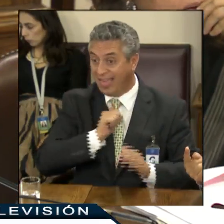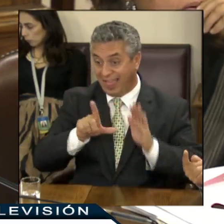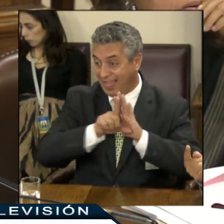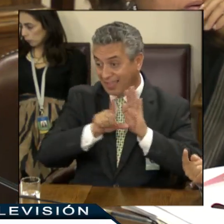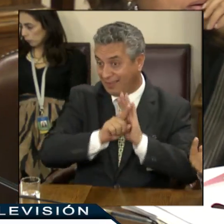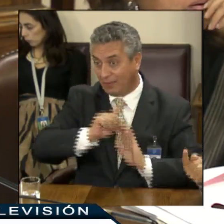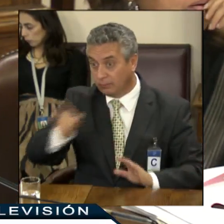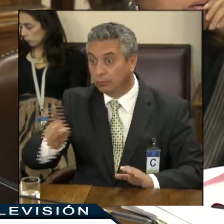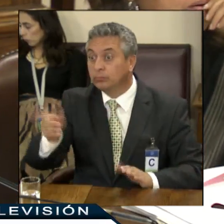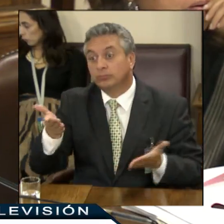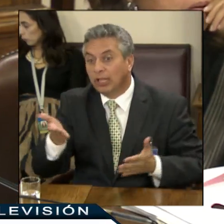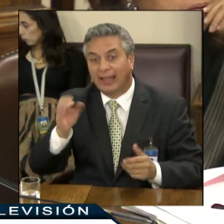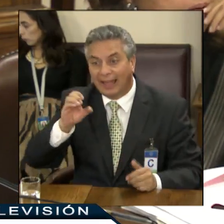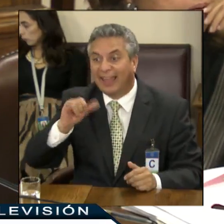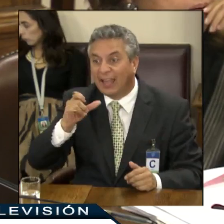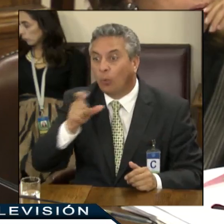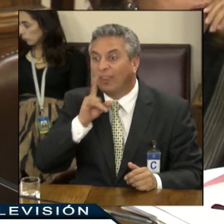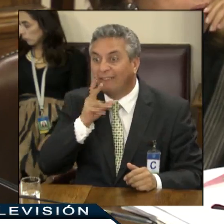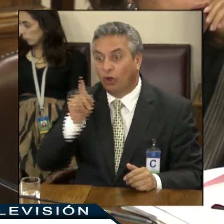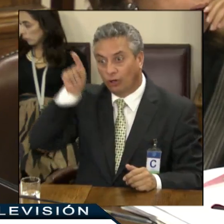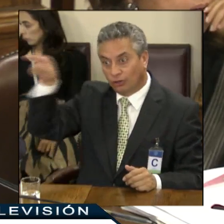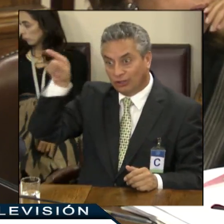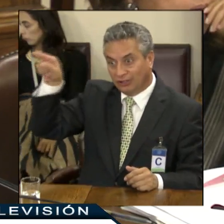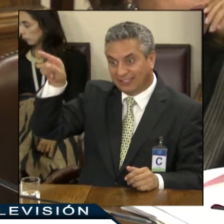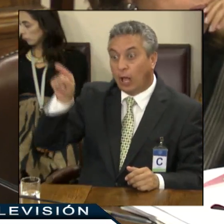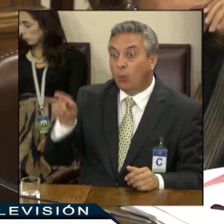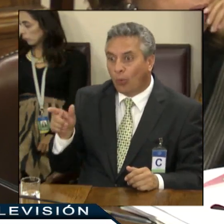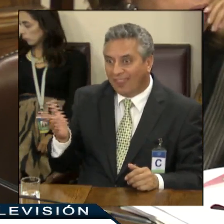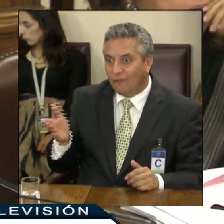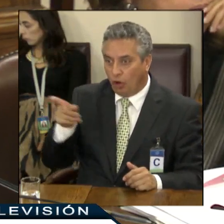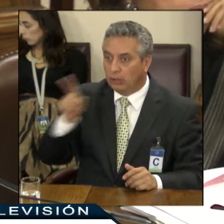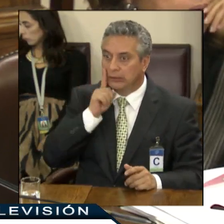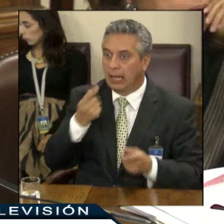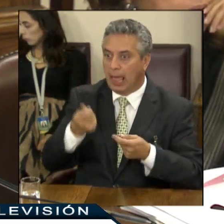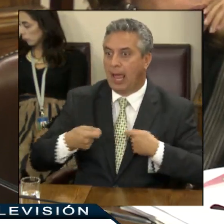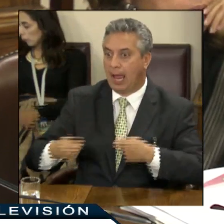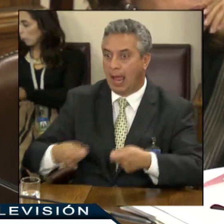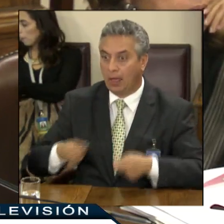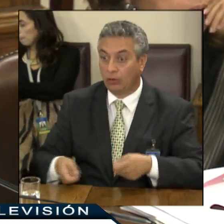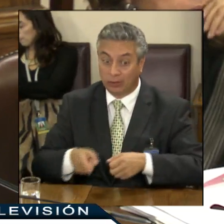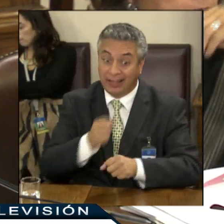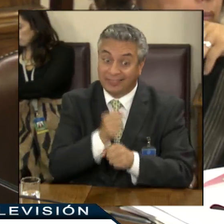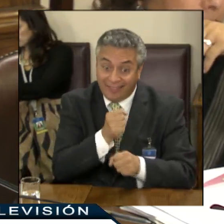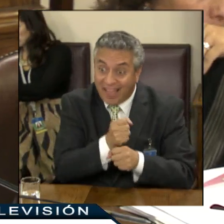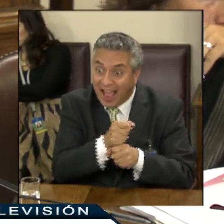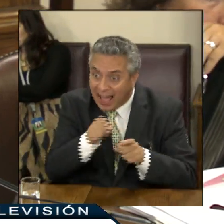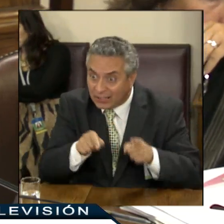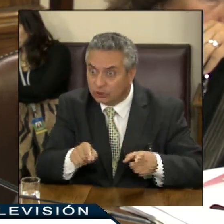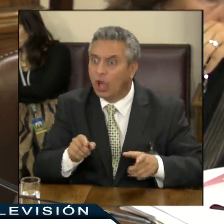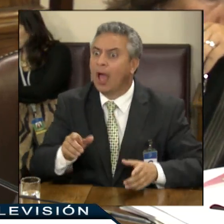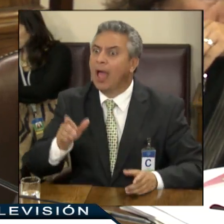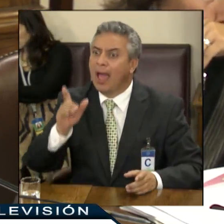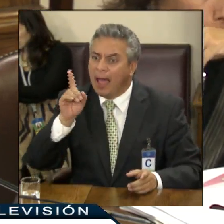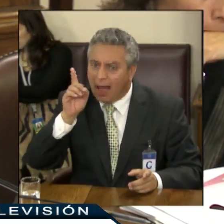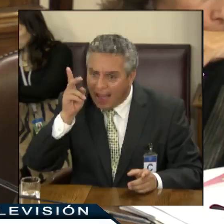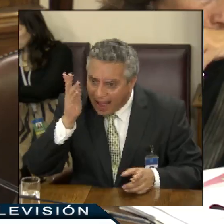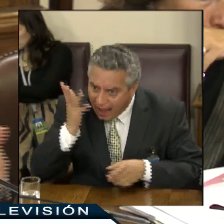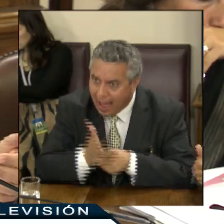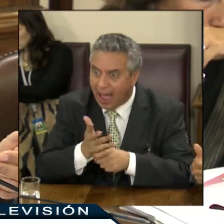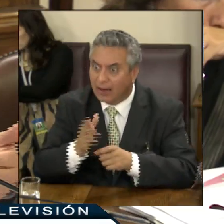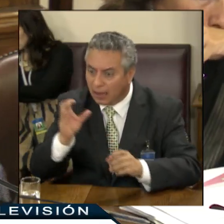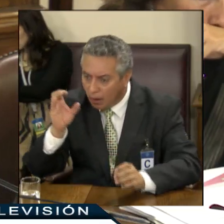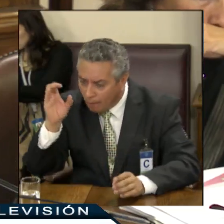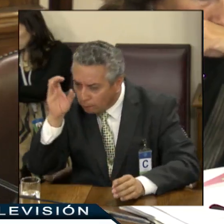porque ha iniciativa del ejecutivo aquello que implica gasto ya entonces hay que trabajar esas indicaciones hay que dar una vuelta a la conversación hay que